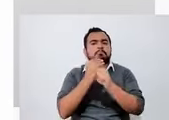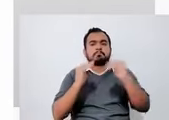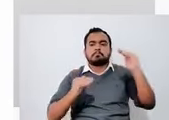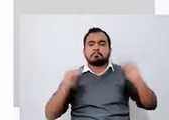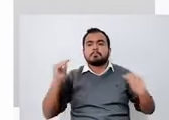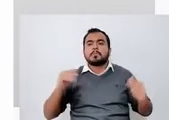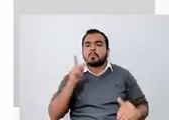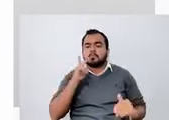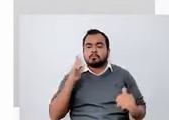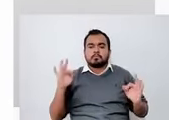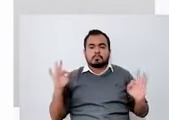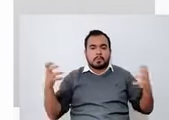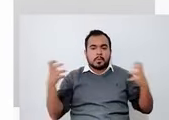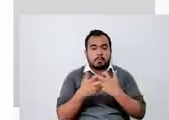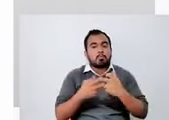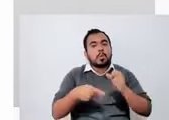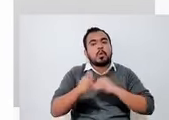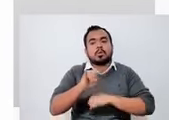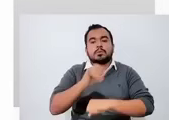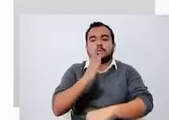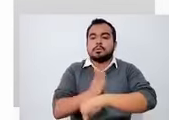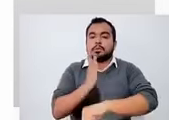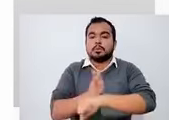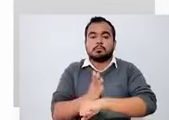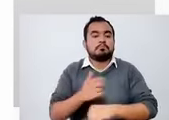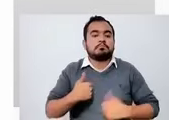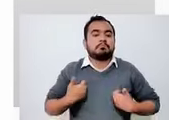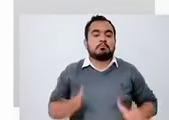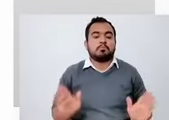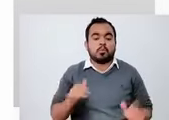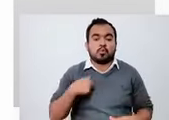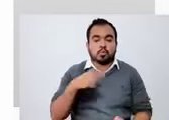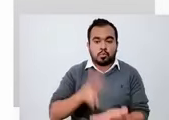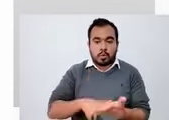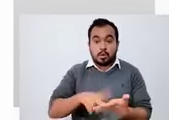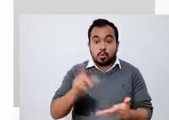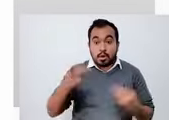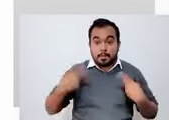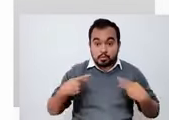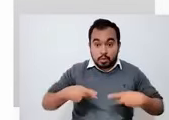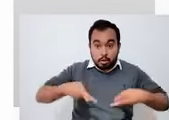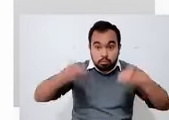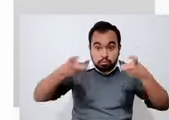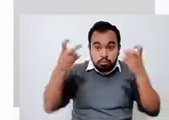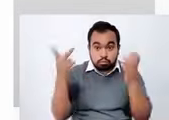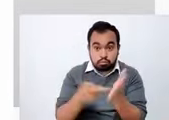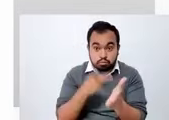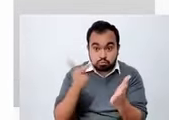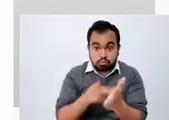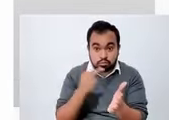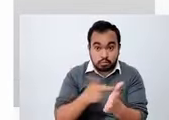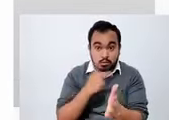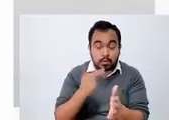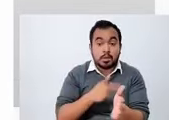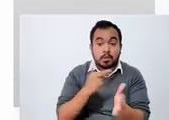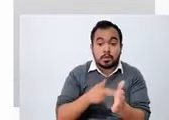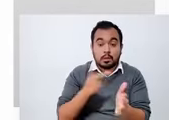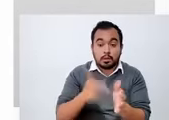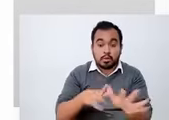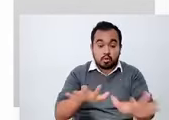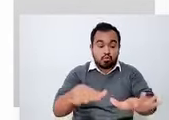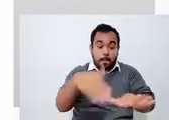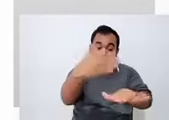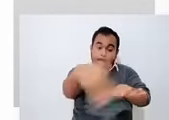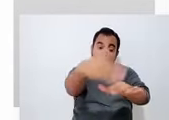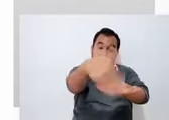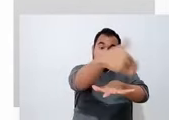términos. Pero son castigos que decimos no nos valen. Una persona que ha robado muchas veces podría decir, córteme por favor 8 dedos de